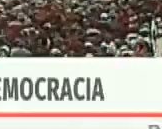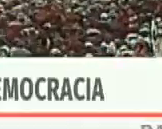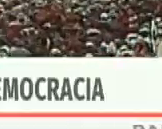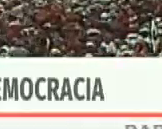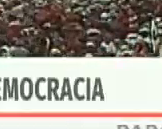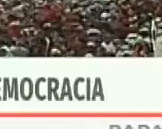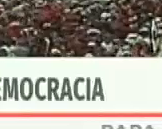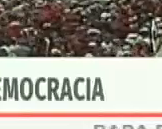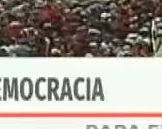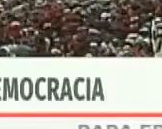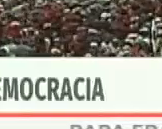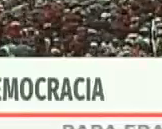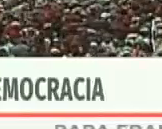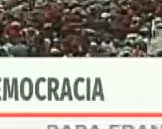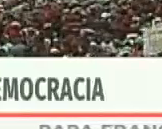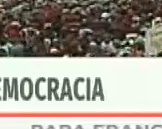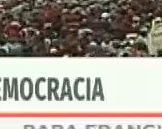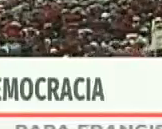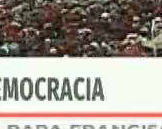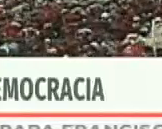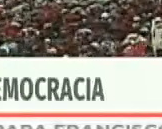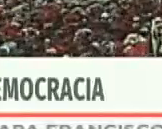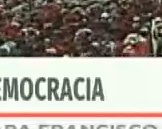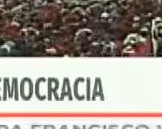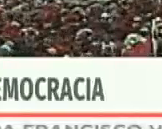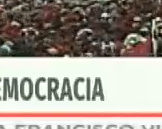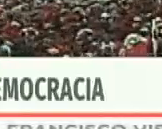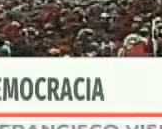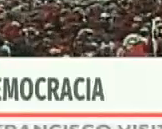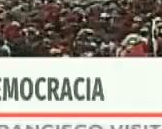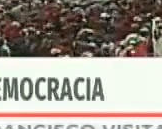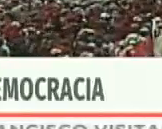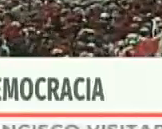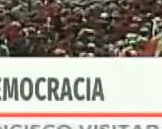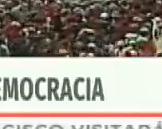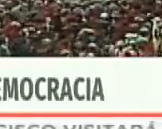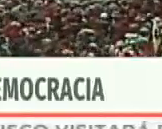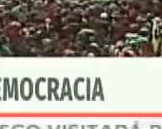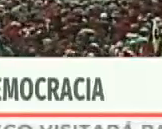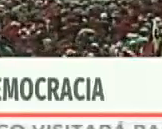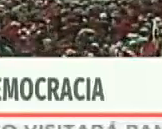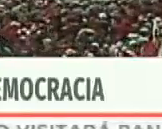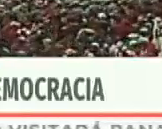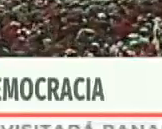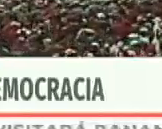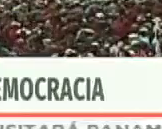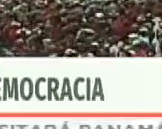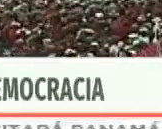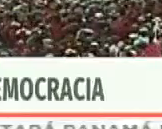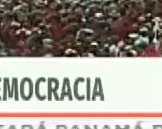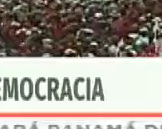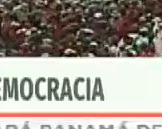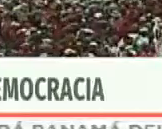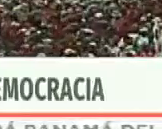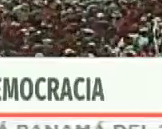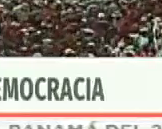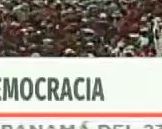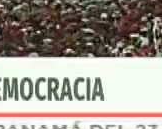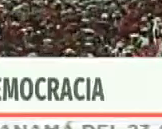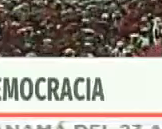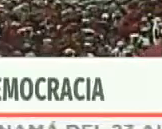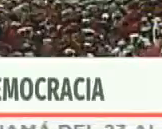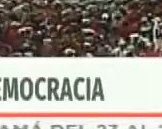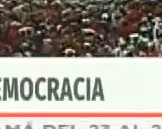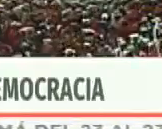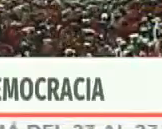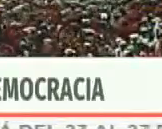dado instrucciones al Partido Socialista Unido de Venezuela y a la juventud del Partido Socialista Unido de Venezuela para organizarse frente a la